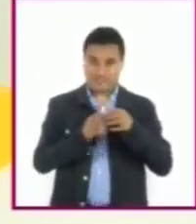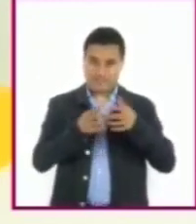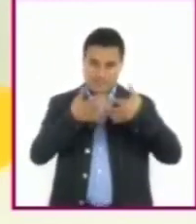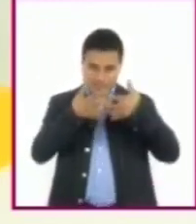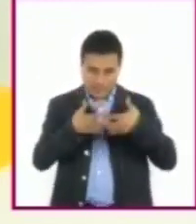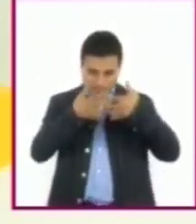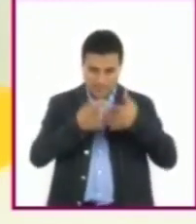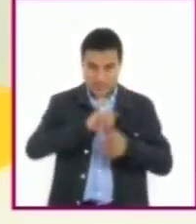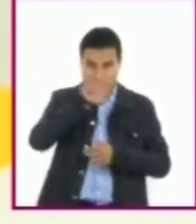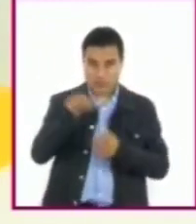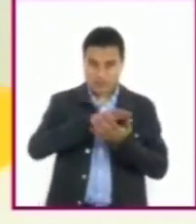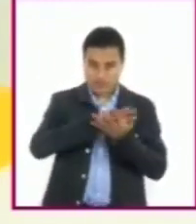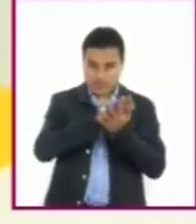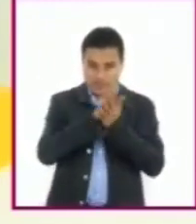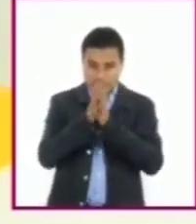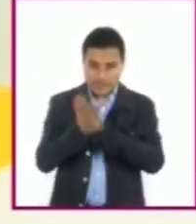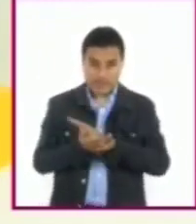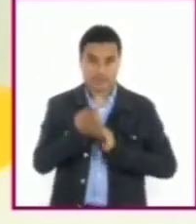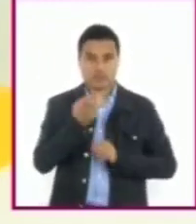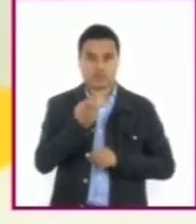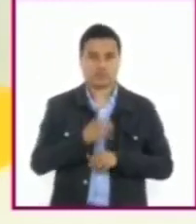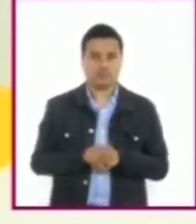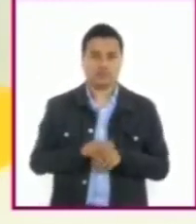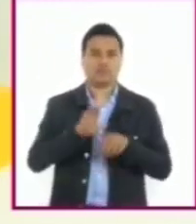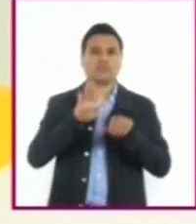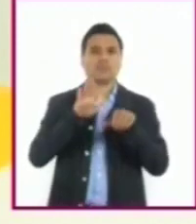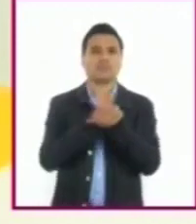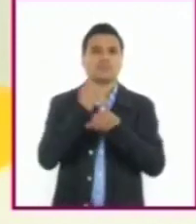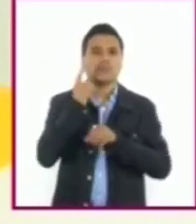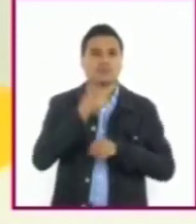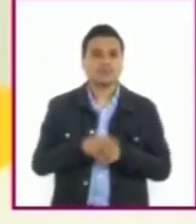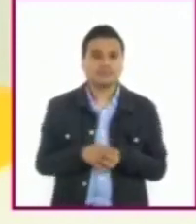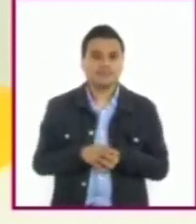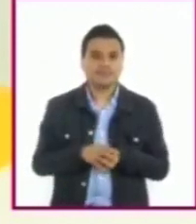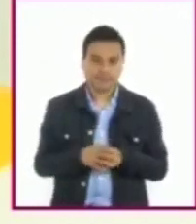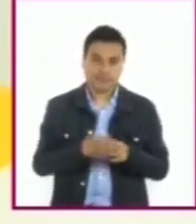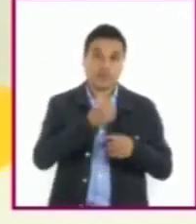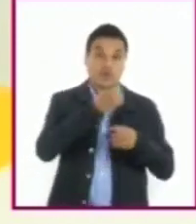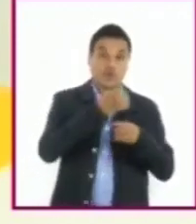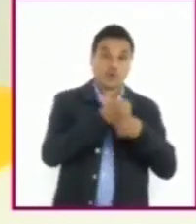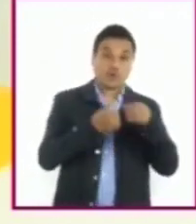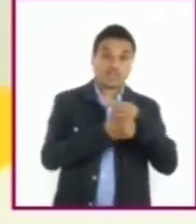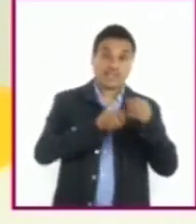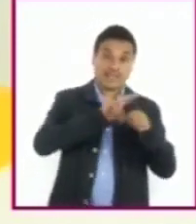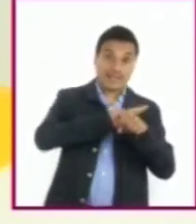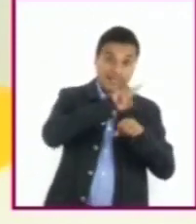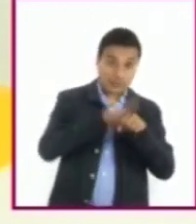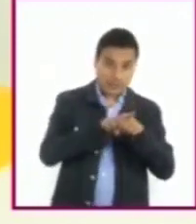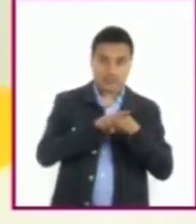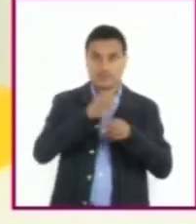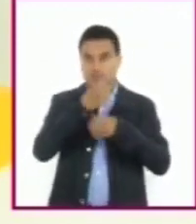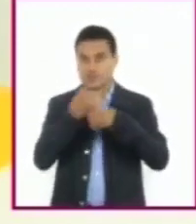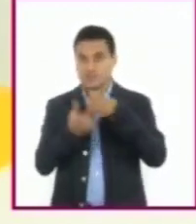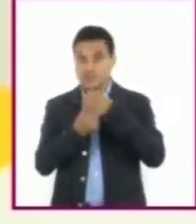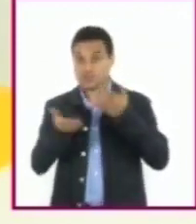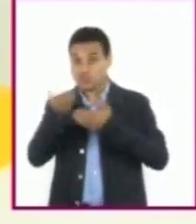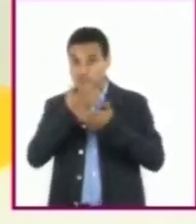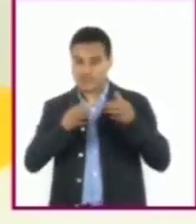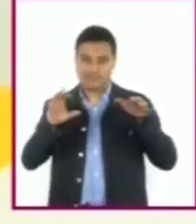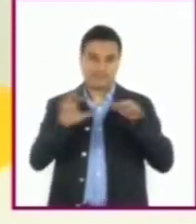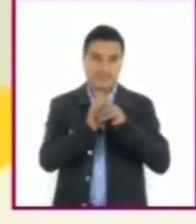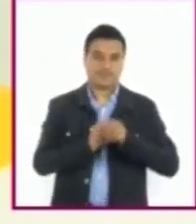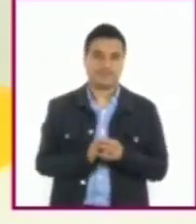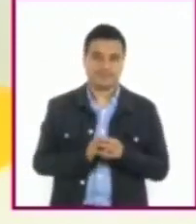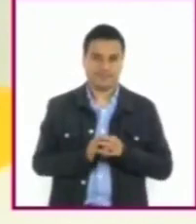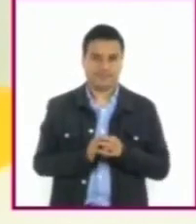sociedades humanas, resultado de la interrelación entre los componentes naturales y los sociales. Dentro de estas